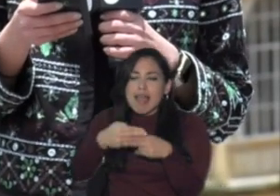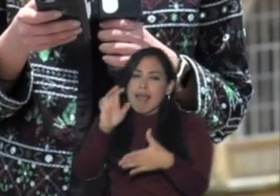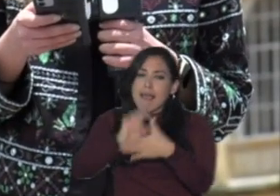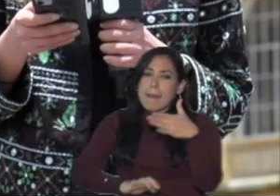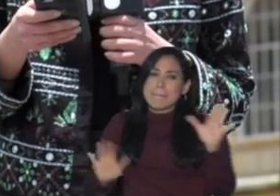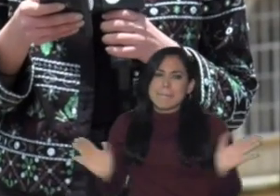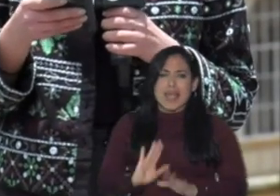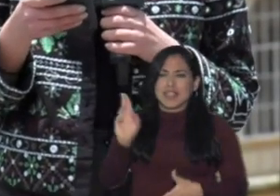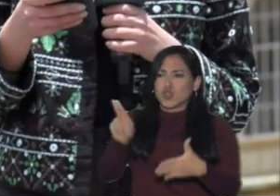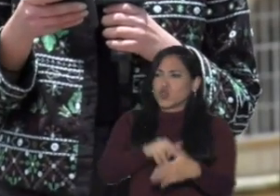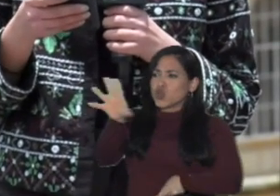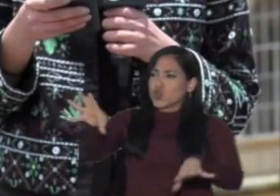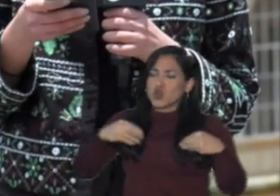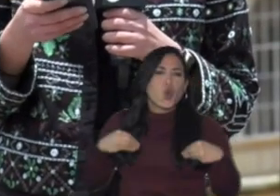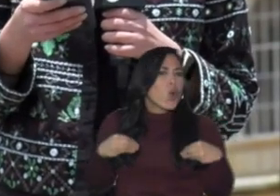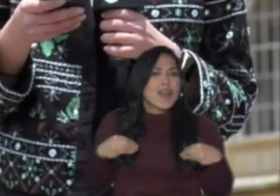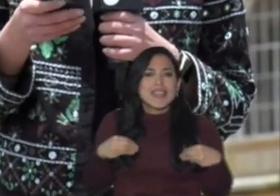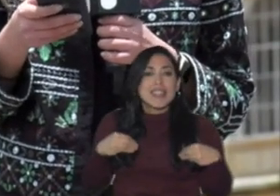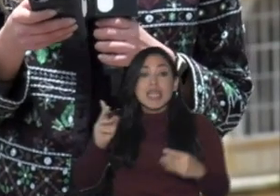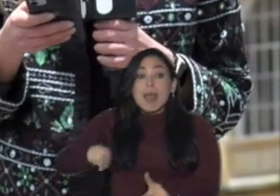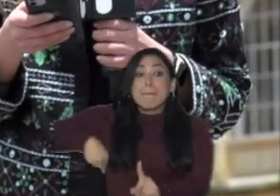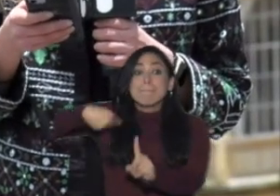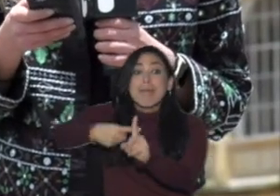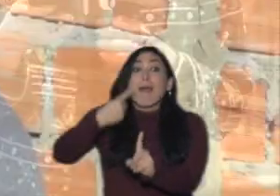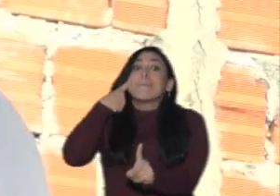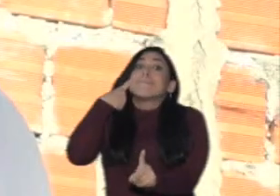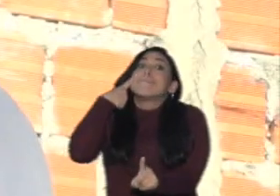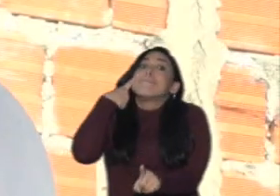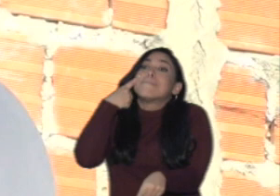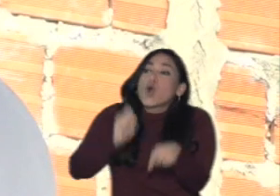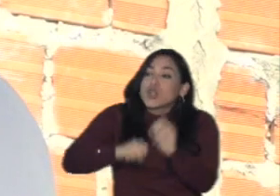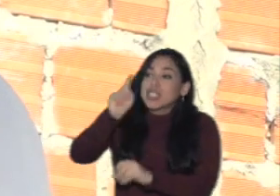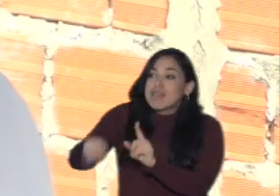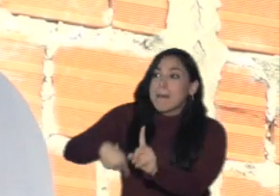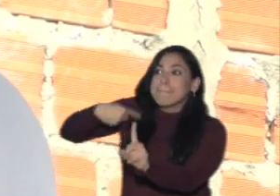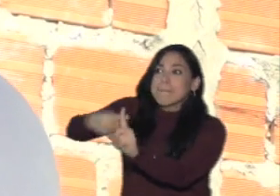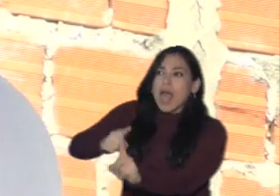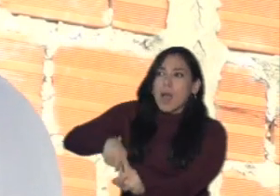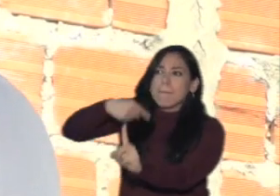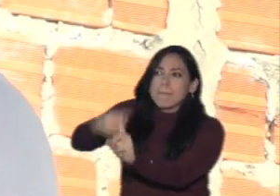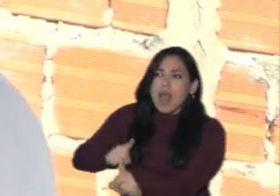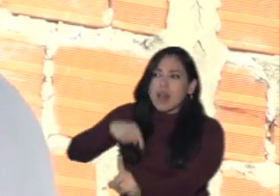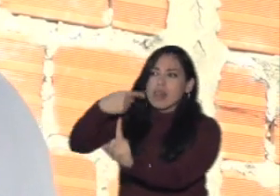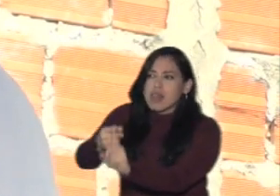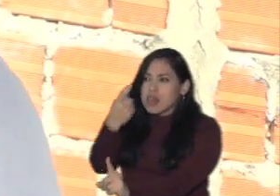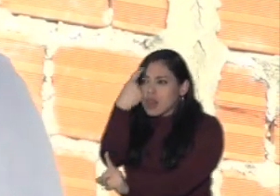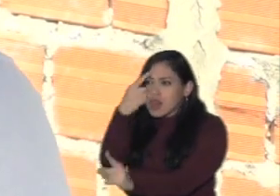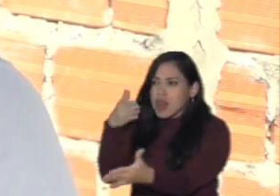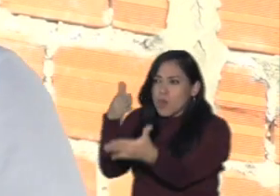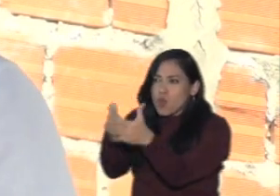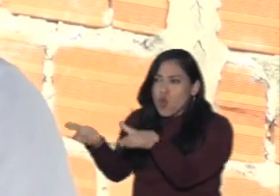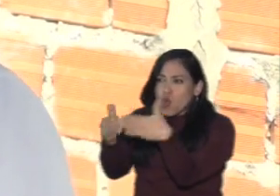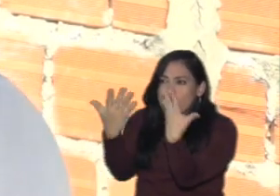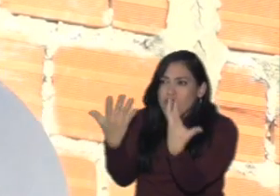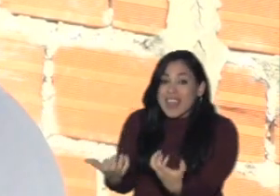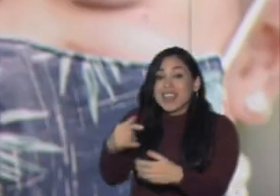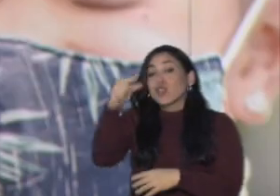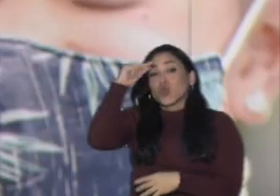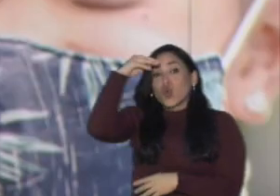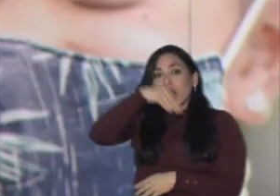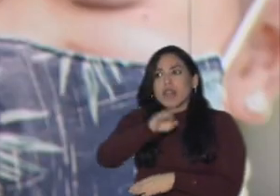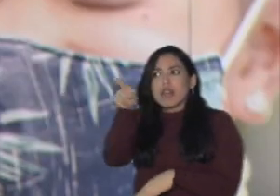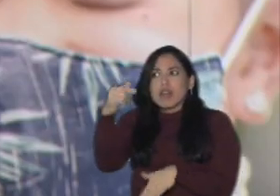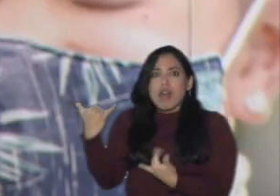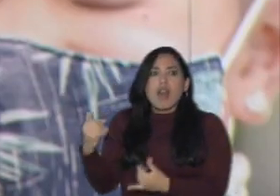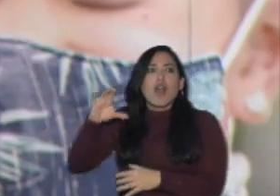que rechaza esta amenaza, esta supuesta amenaza contra el candidato. Dijo que este candidato, que Gustavo Petro, en